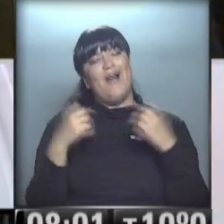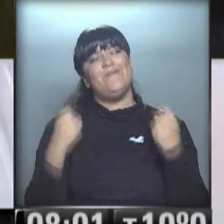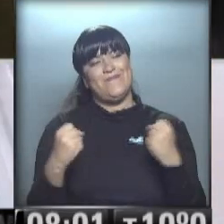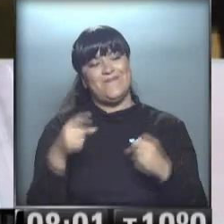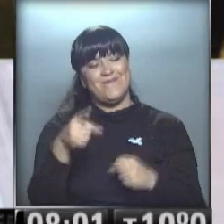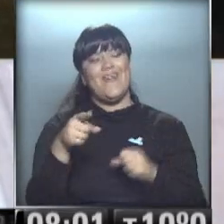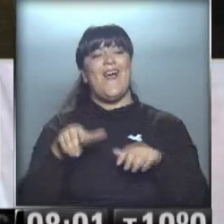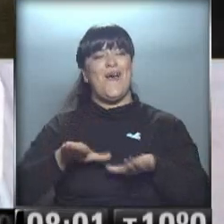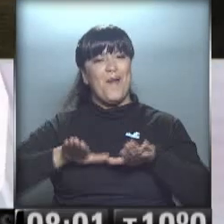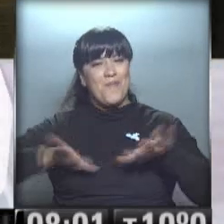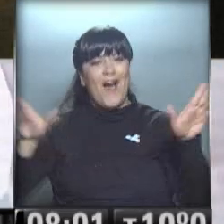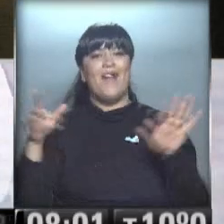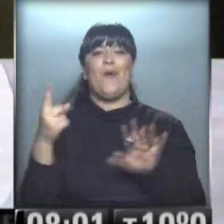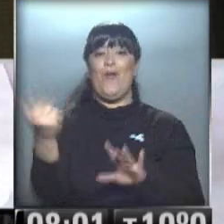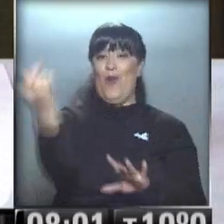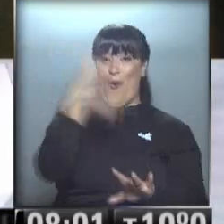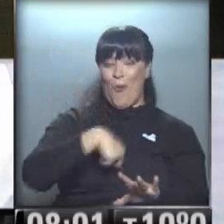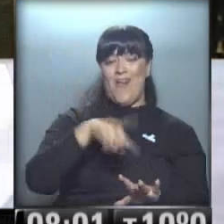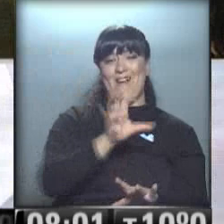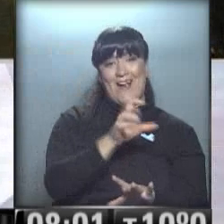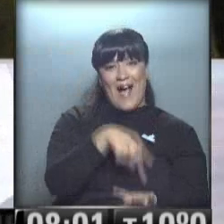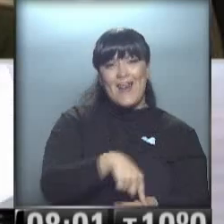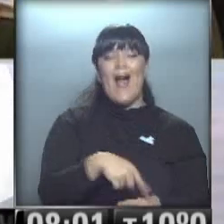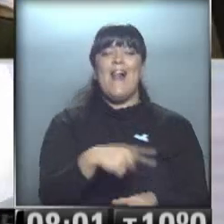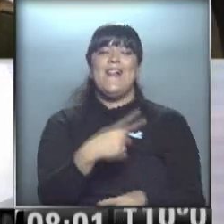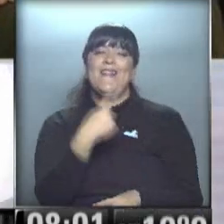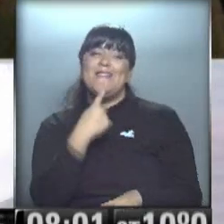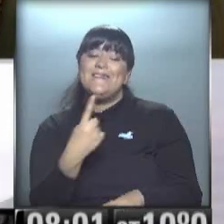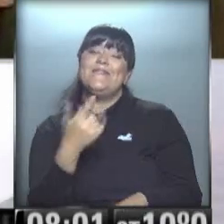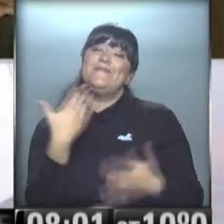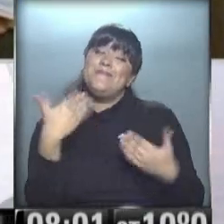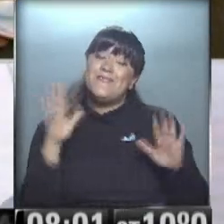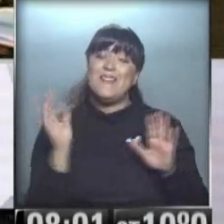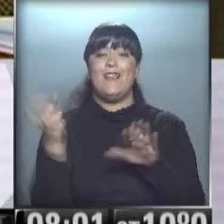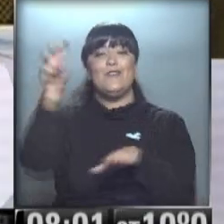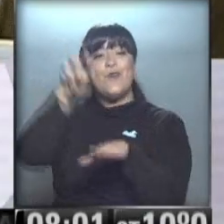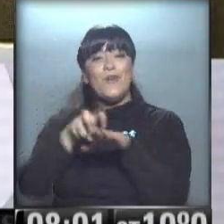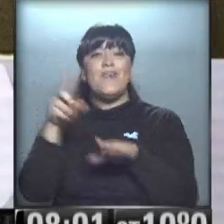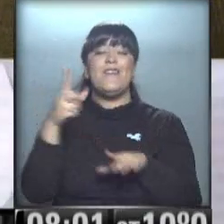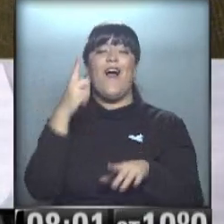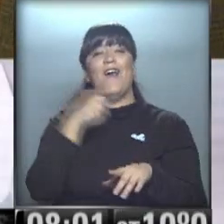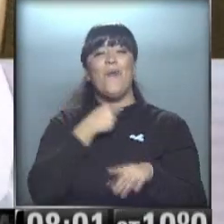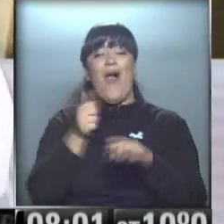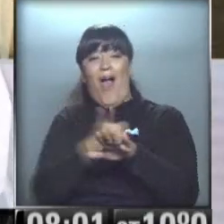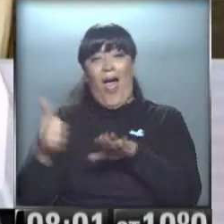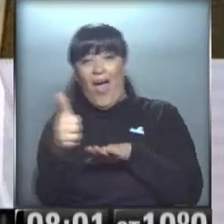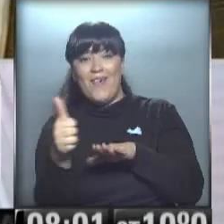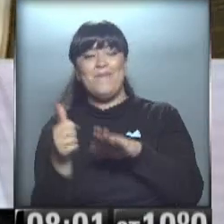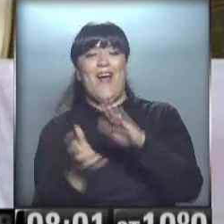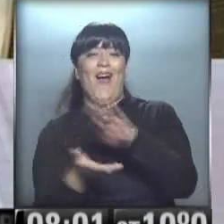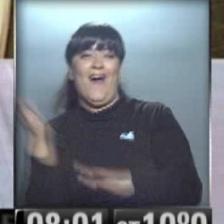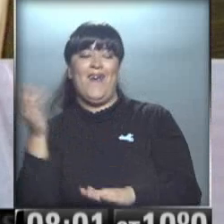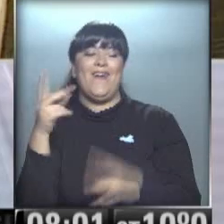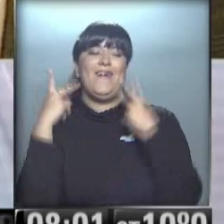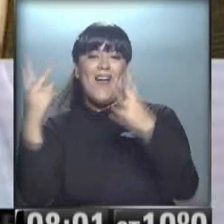desde el aeroparque, cuando regrese al canal, le sugerimos que se suba un avión. La otra vez le habíamos dicho a Laurita que se colara, pero bueno,